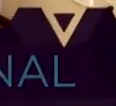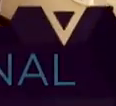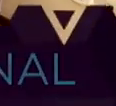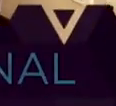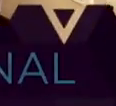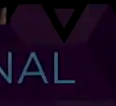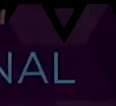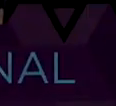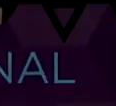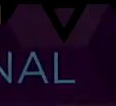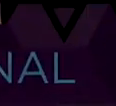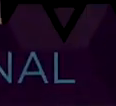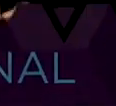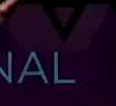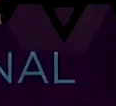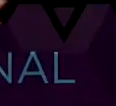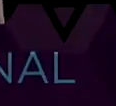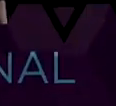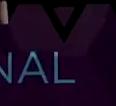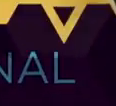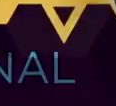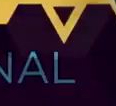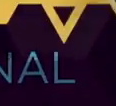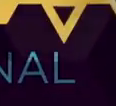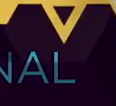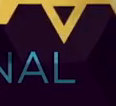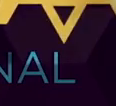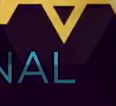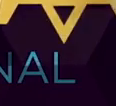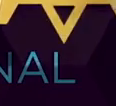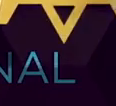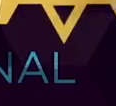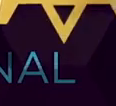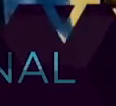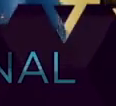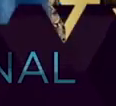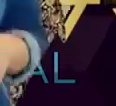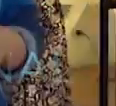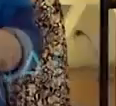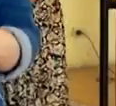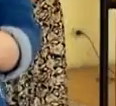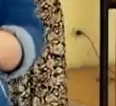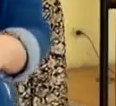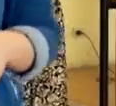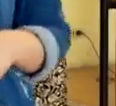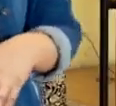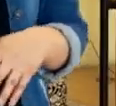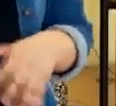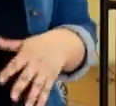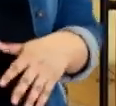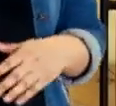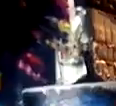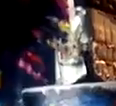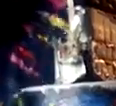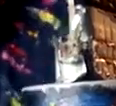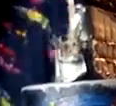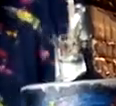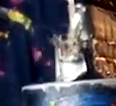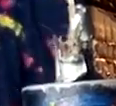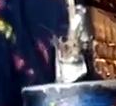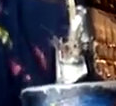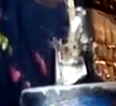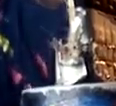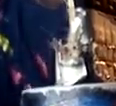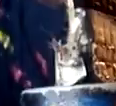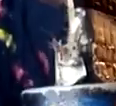llama el Tropical House. Hacemos música Dragon Ball. Es empoderar a las mujeres. El evento de este fin de semana, el Costa Rica Fashion Week. Y en menos de